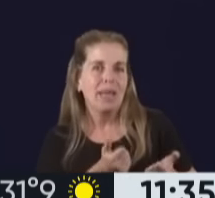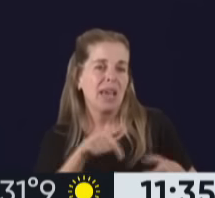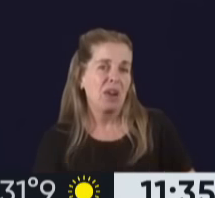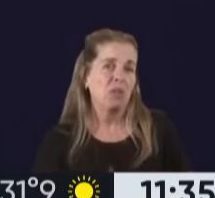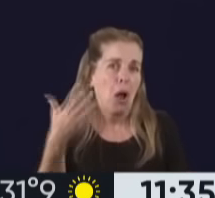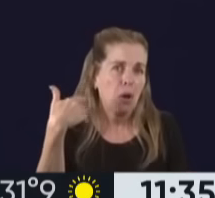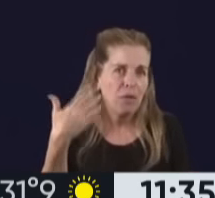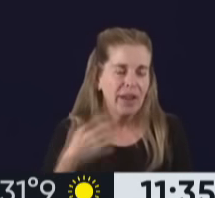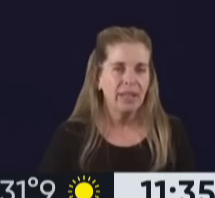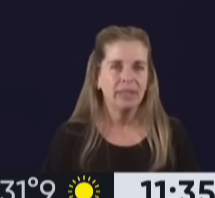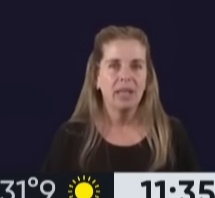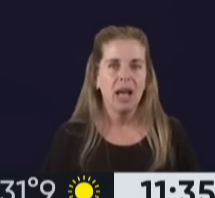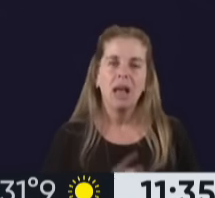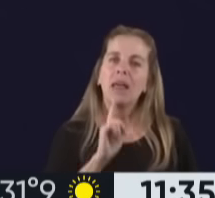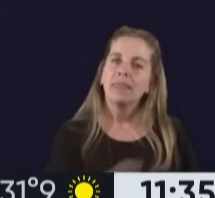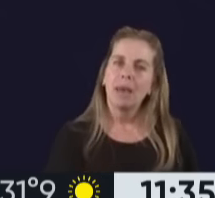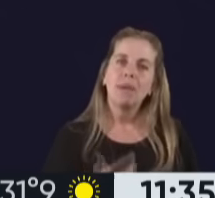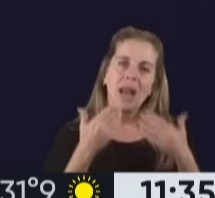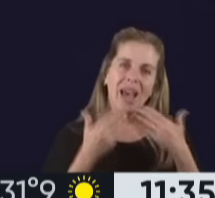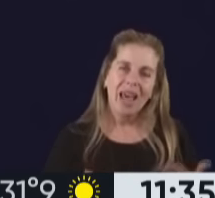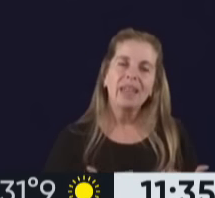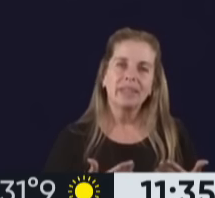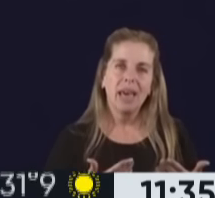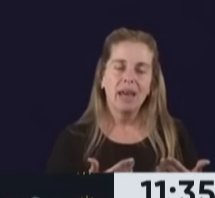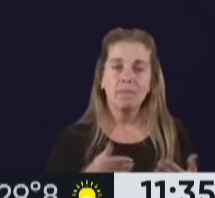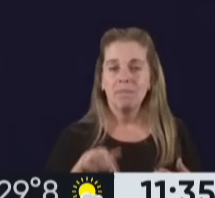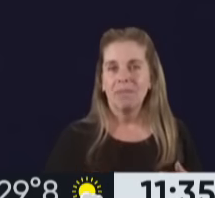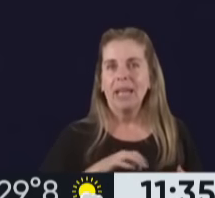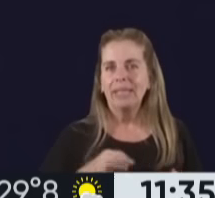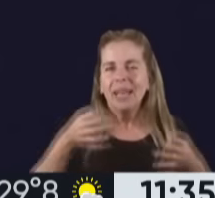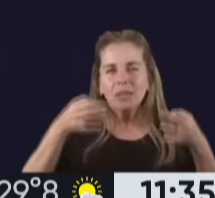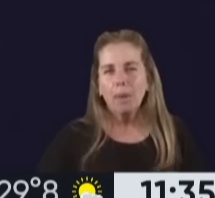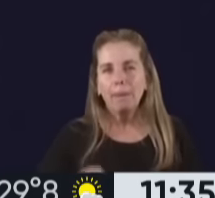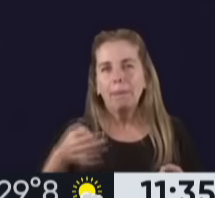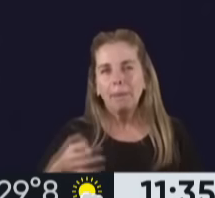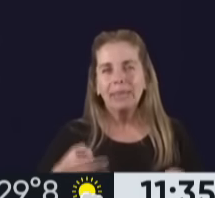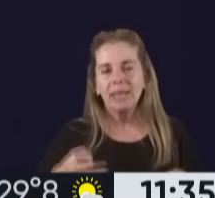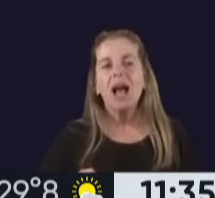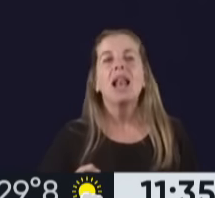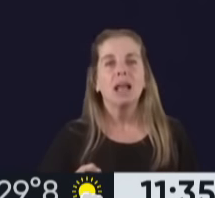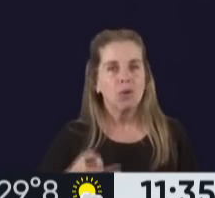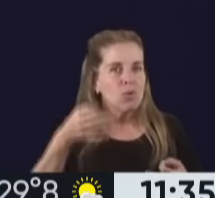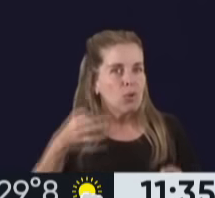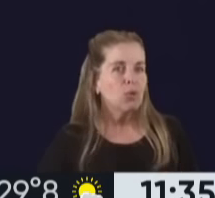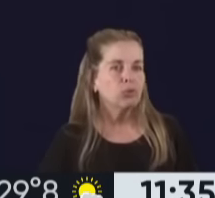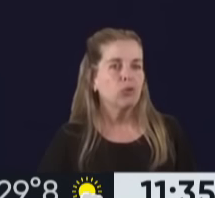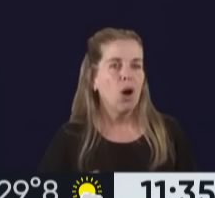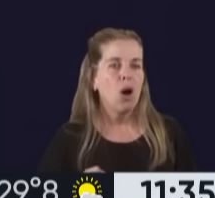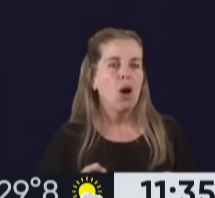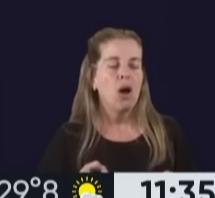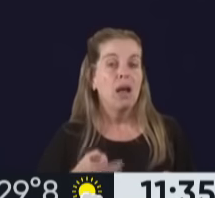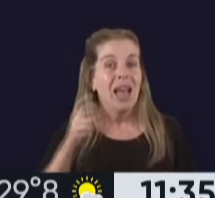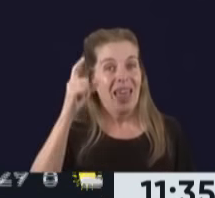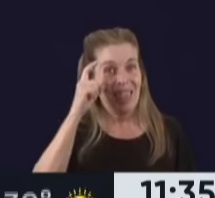espacio. También agradecer por el apoyo que nos brindaron este año tan particular en el que se cumplió el